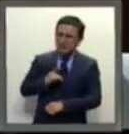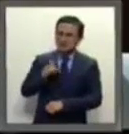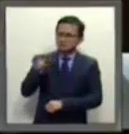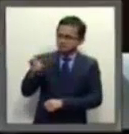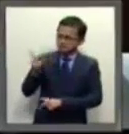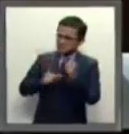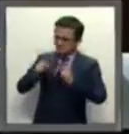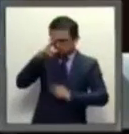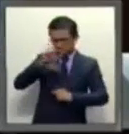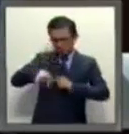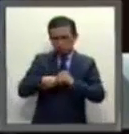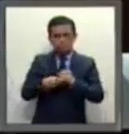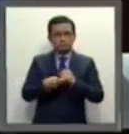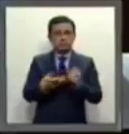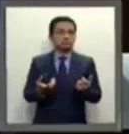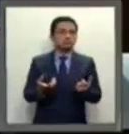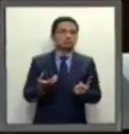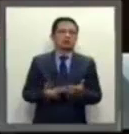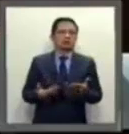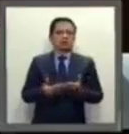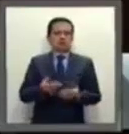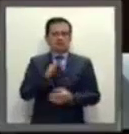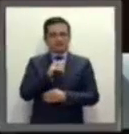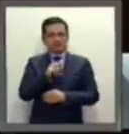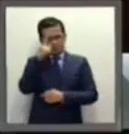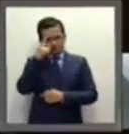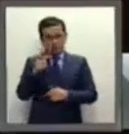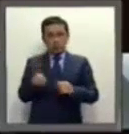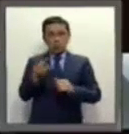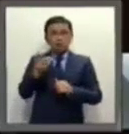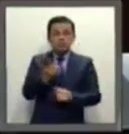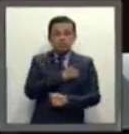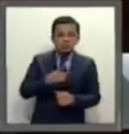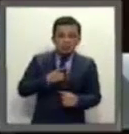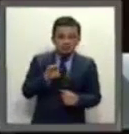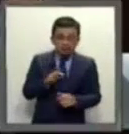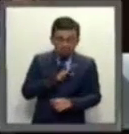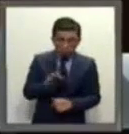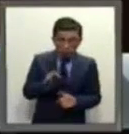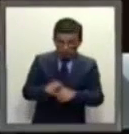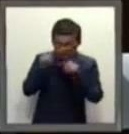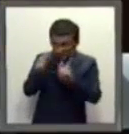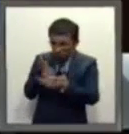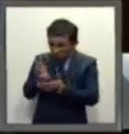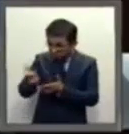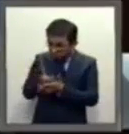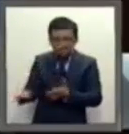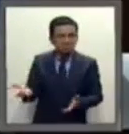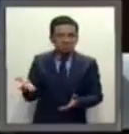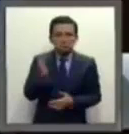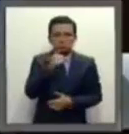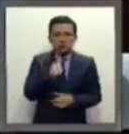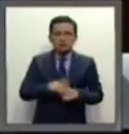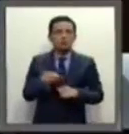deuda. El déficit fiscal que se pretende atender va a ser imposible con esta apertura